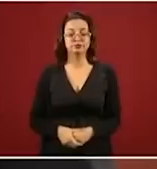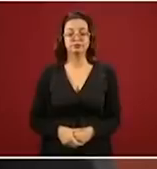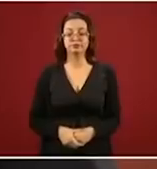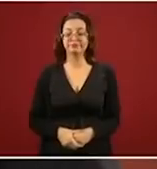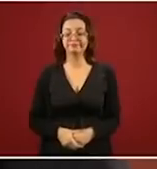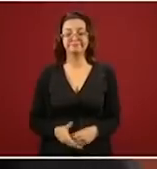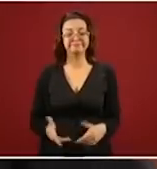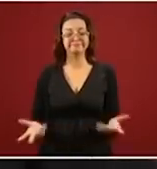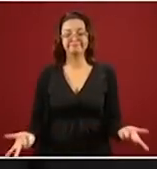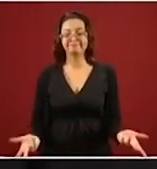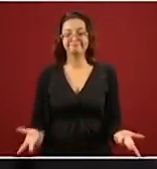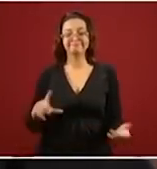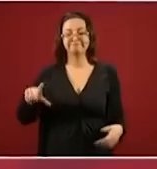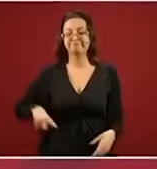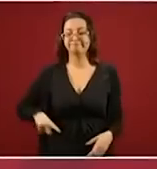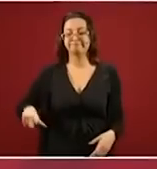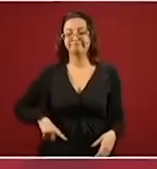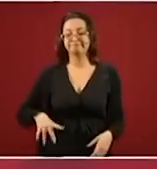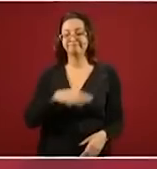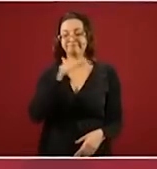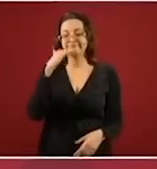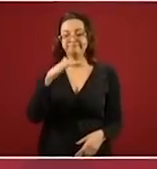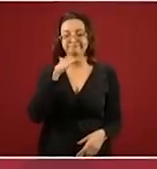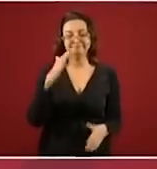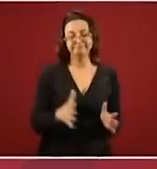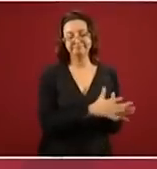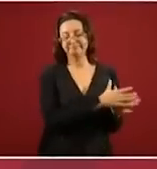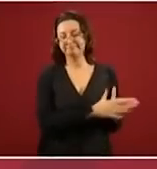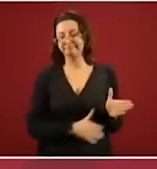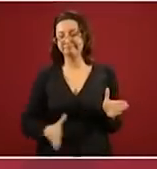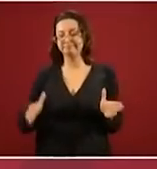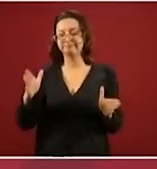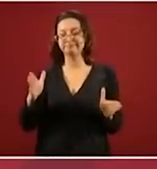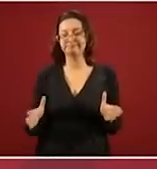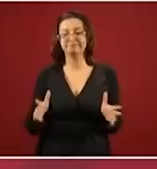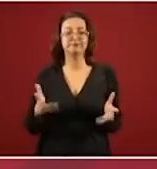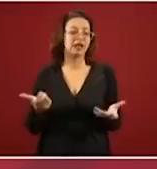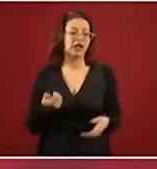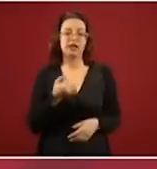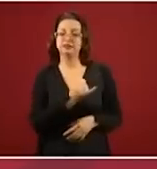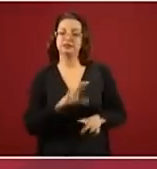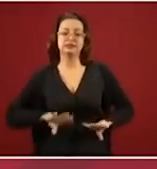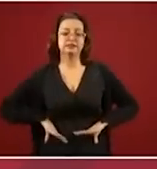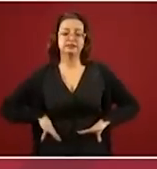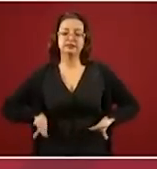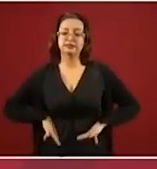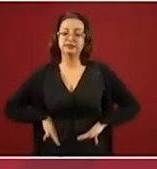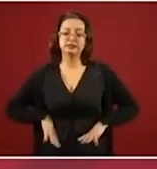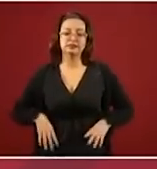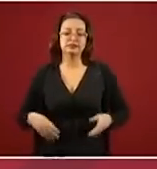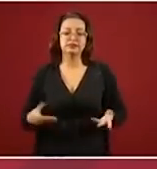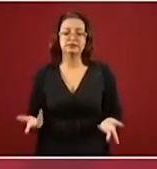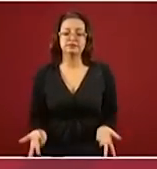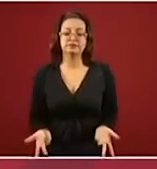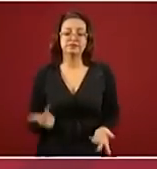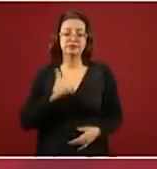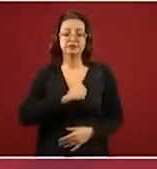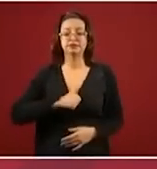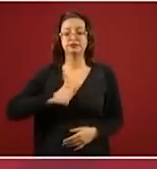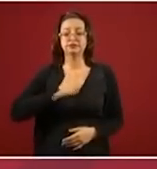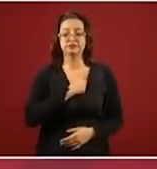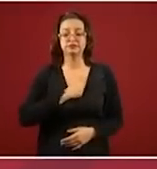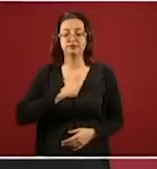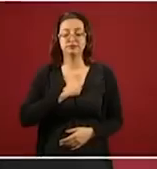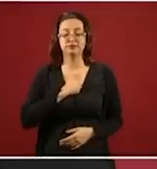un régimen corrupto que éste tenía que hacer así pues desgraciadamente